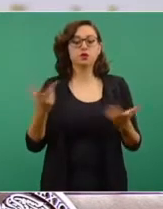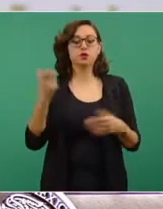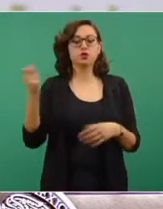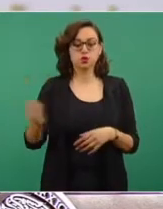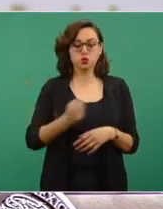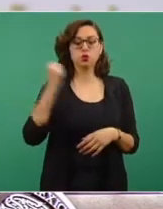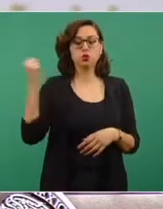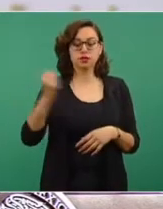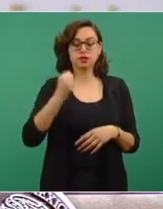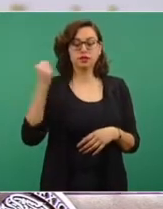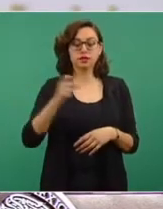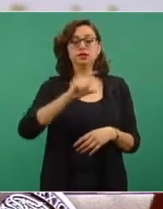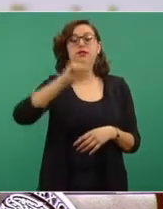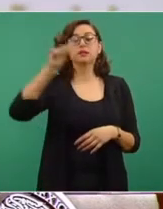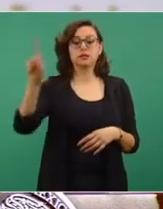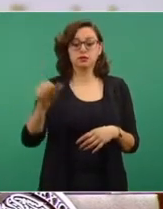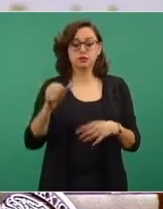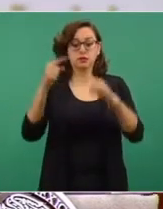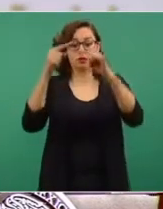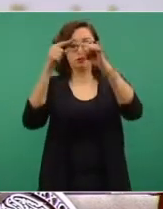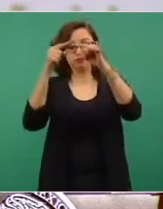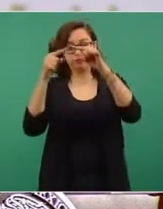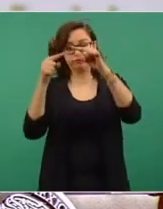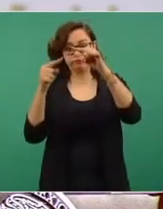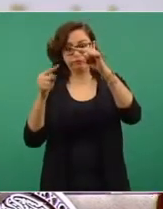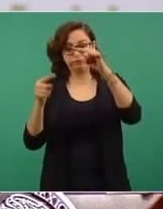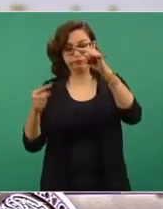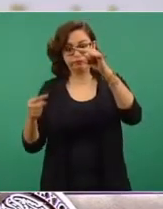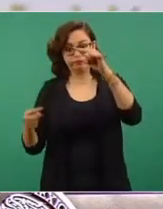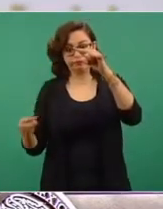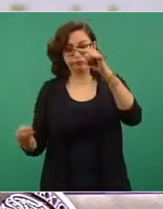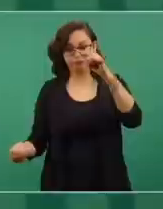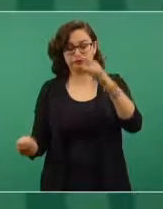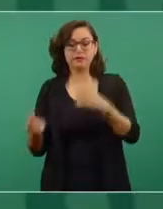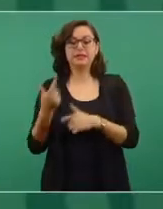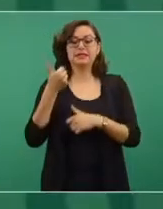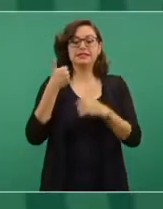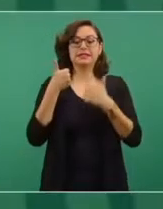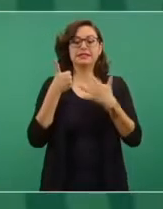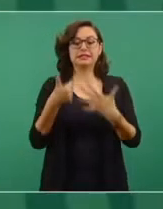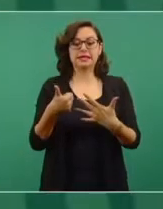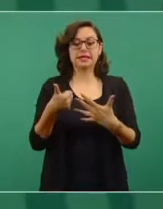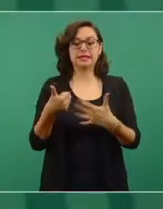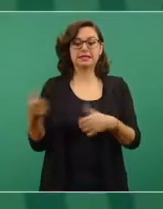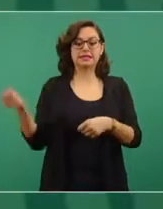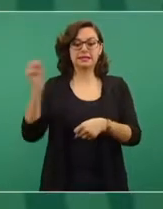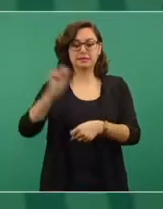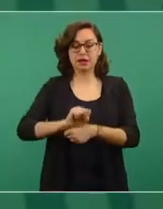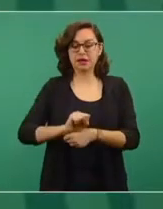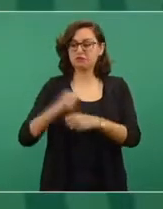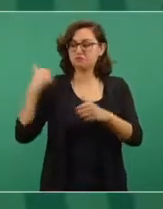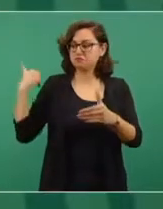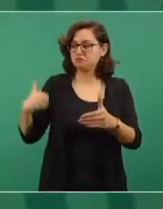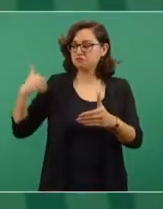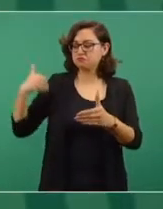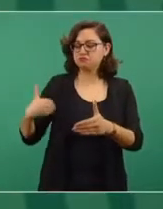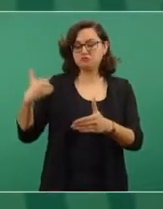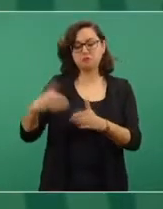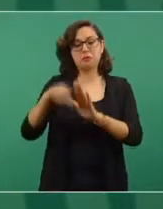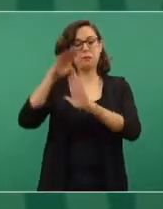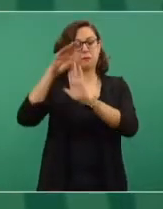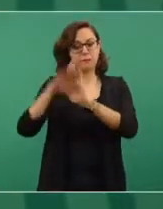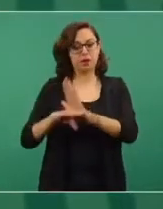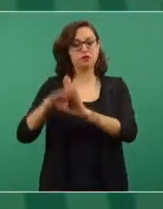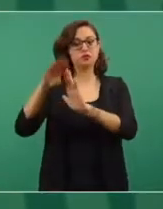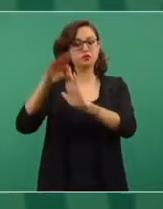partir de ahí y por ya 6 semanas consecutivas ha descendido la epidemia. Llevamos 6 semanas a la baja y